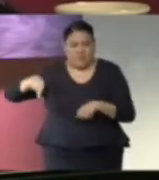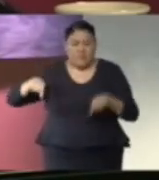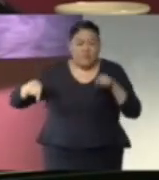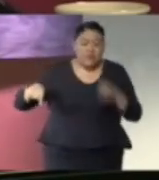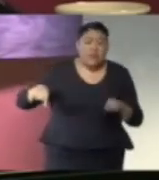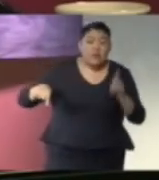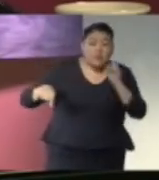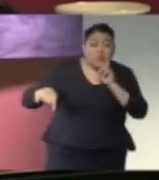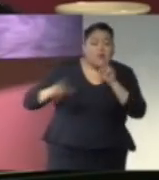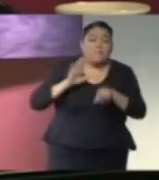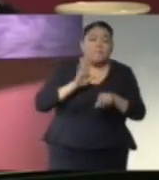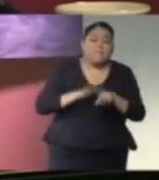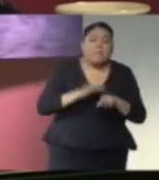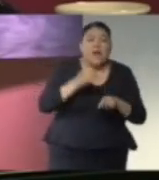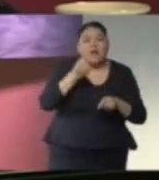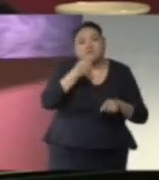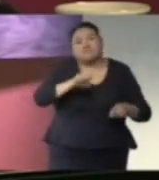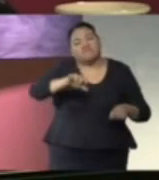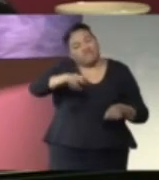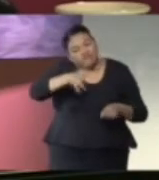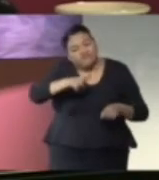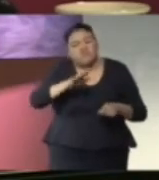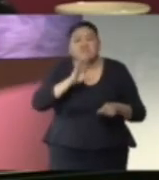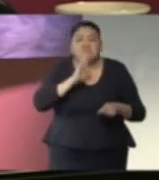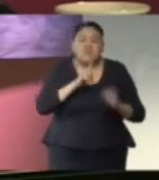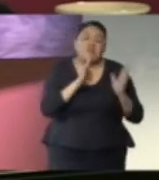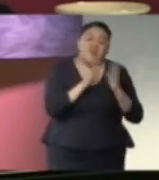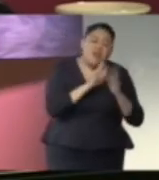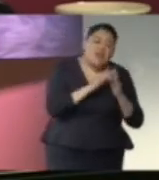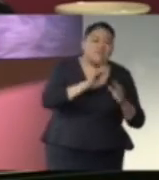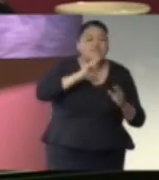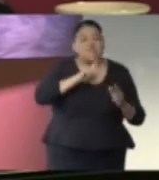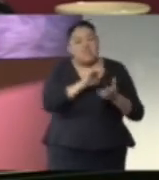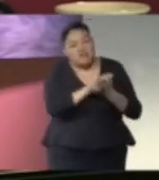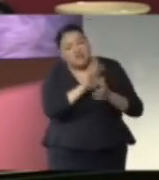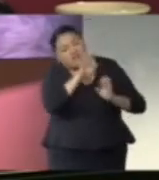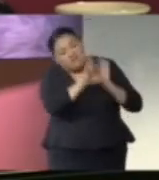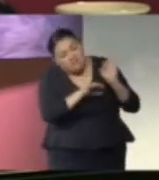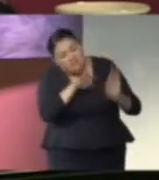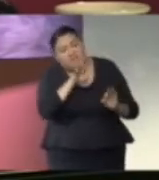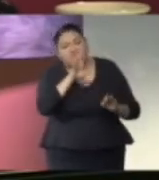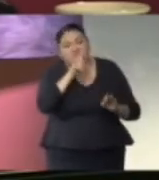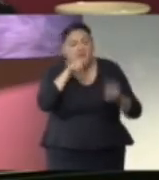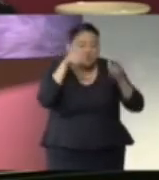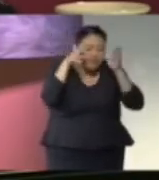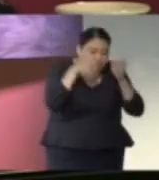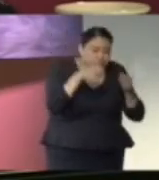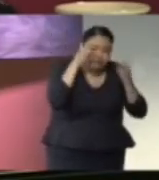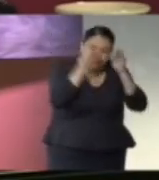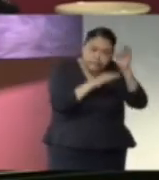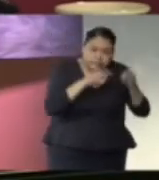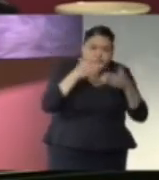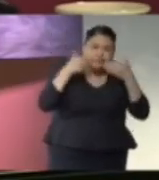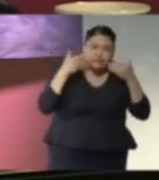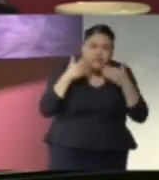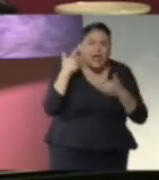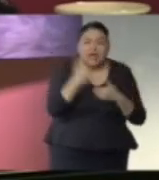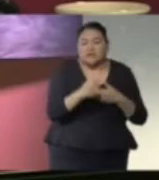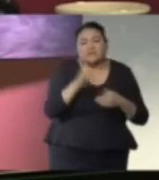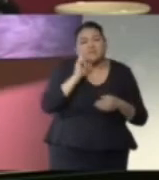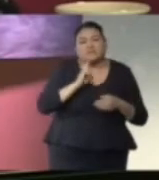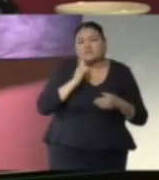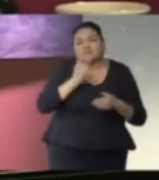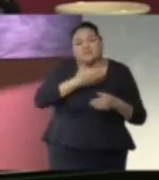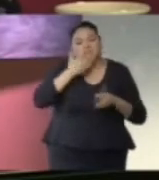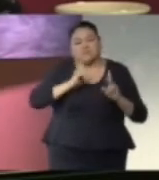e hijos, de su casa, de su pareja, porque es algo que tenemos efectivamente, como